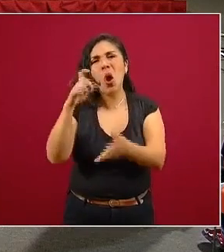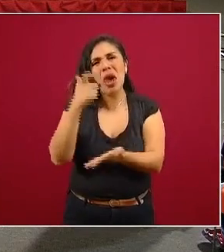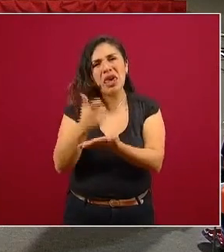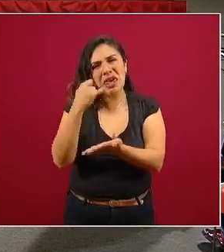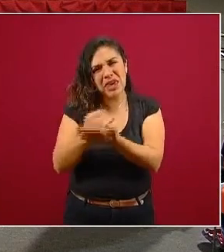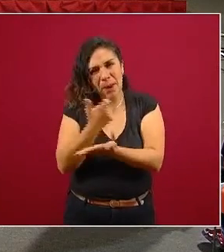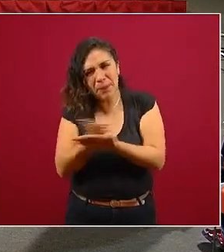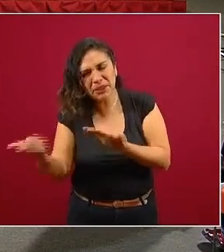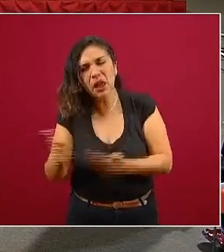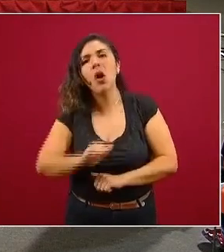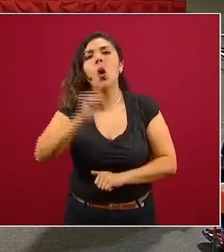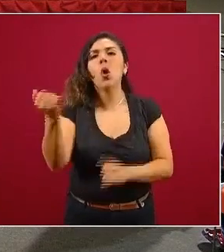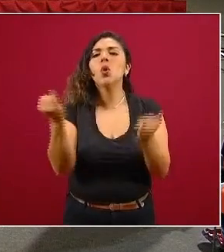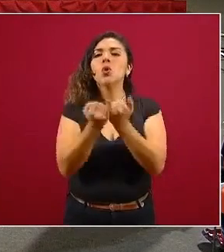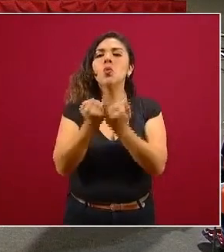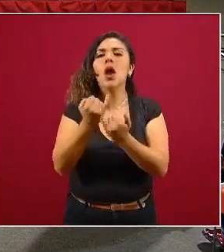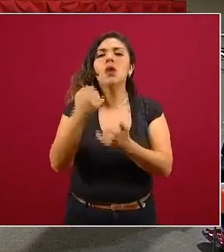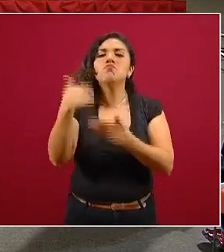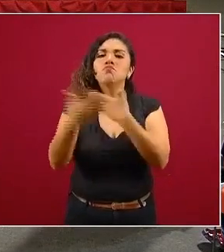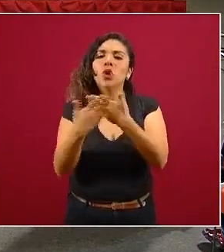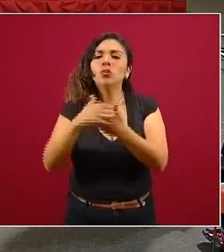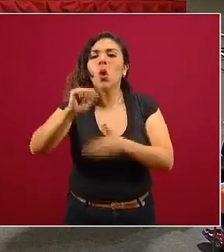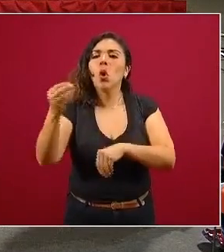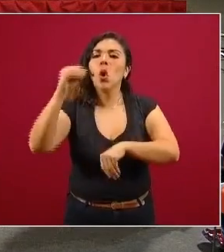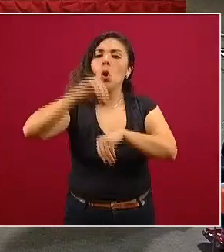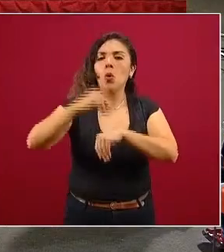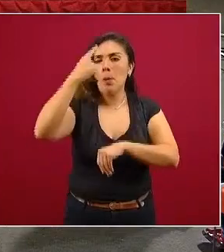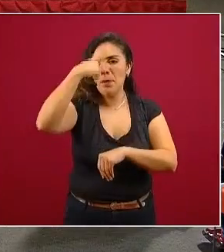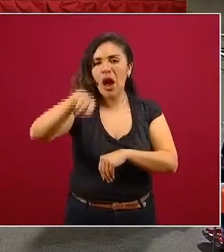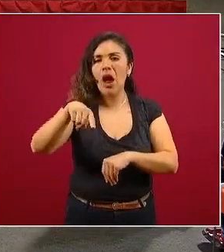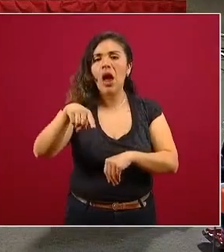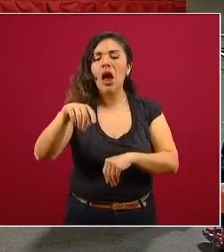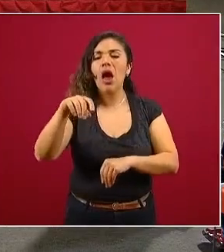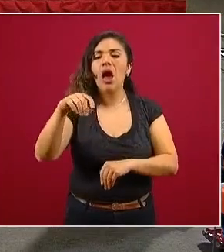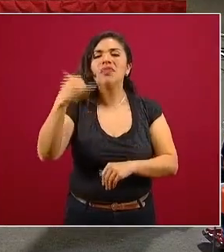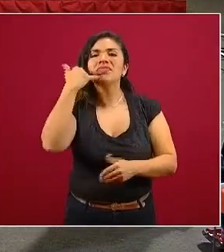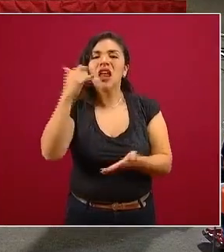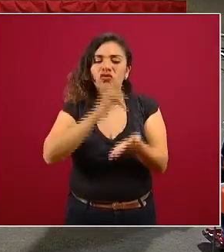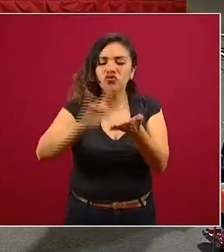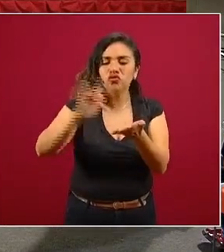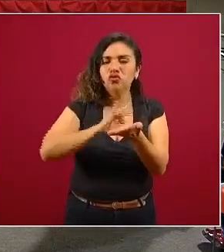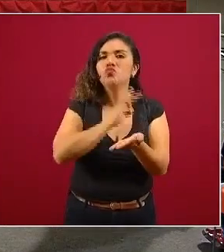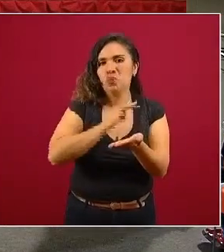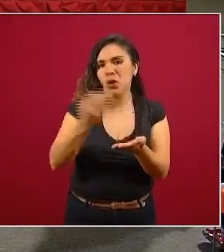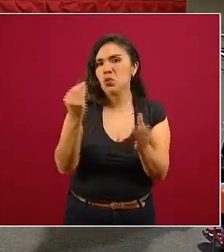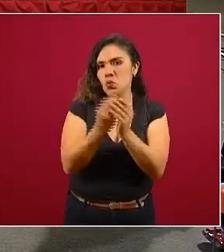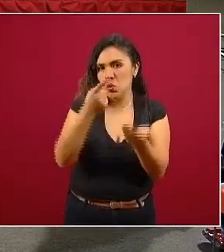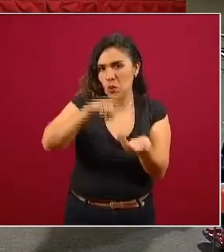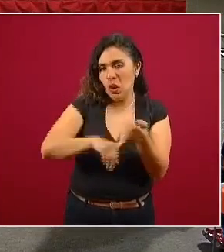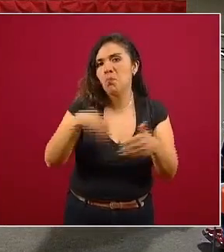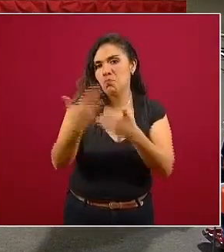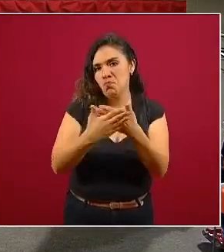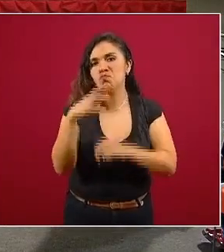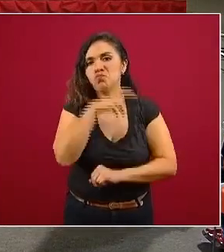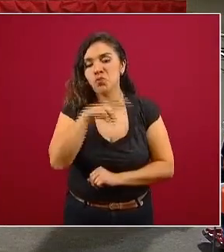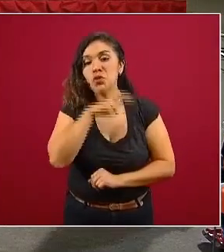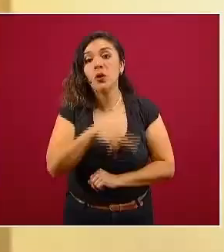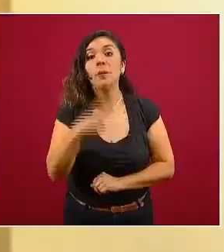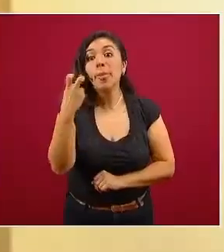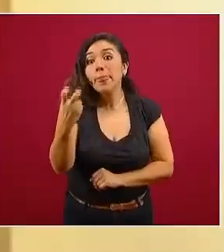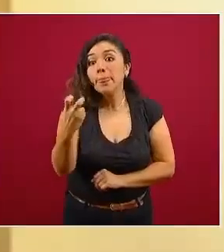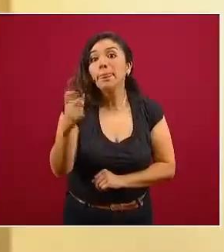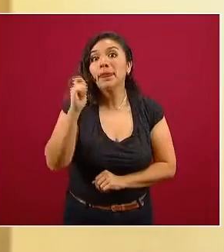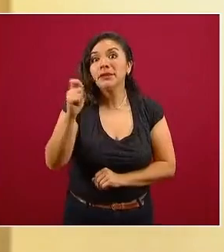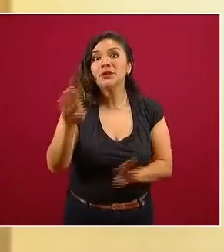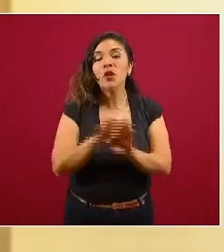y ya tendremos una versión para smartphones en breve. Esto pues creo que es una